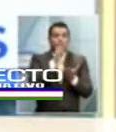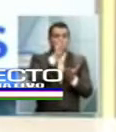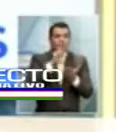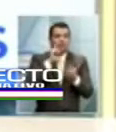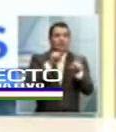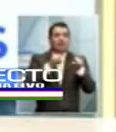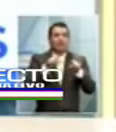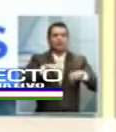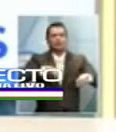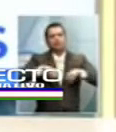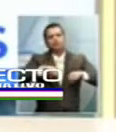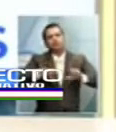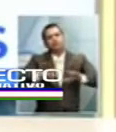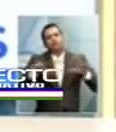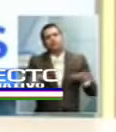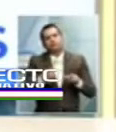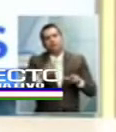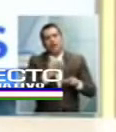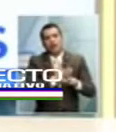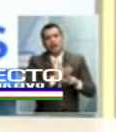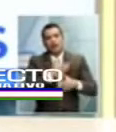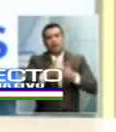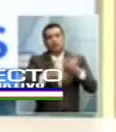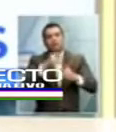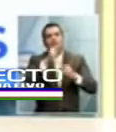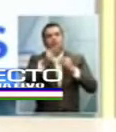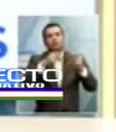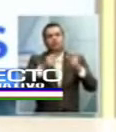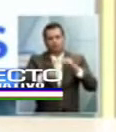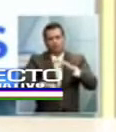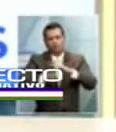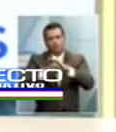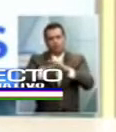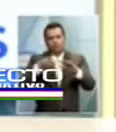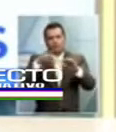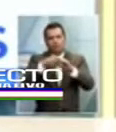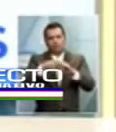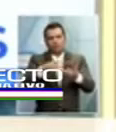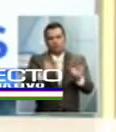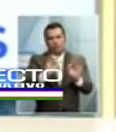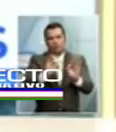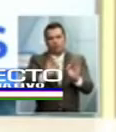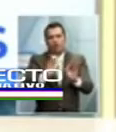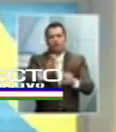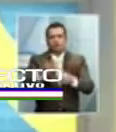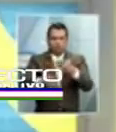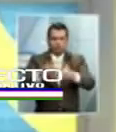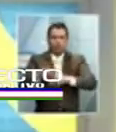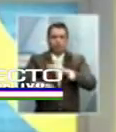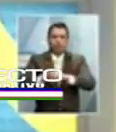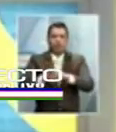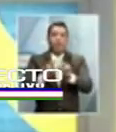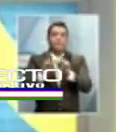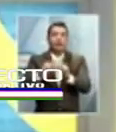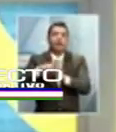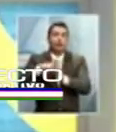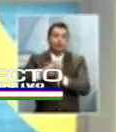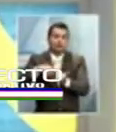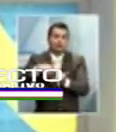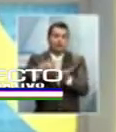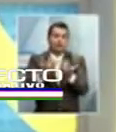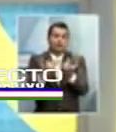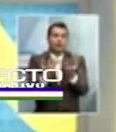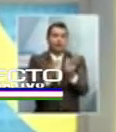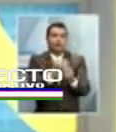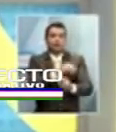revocatorias que cursan en el país contra varios alcaldes siguen en firme y que no han sido canceladas. El proceso de recolección de firmas espera un